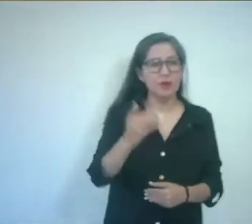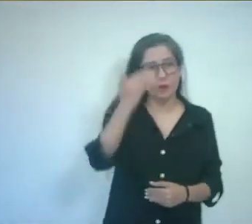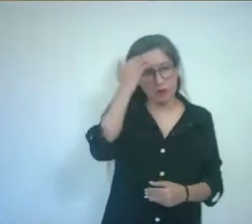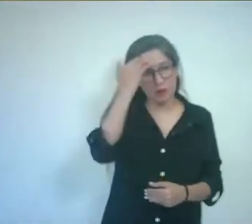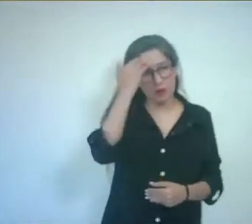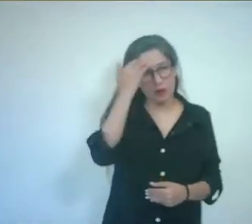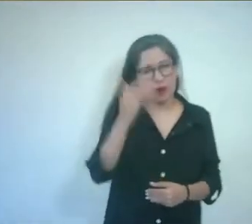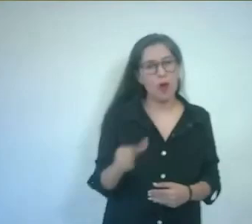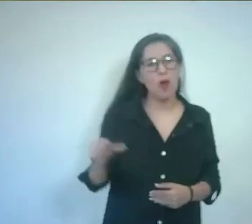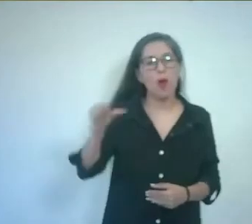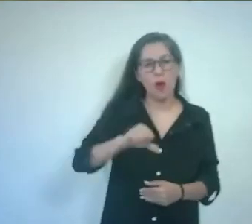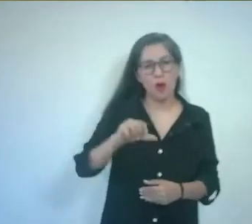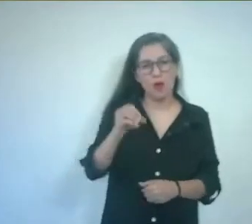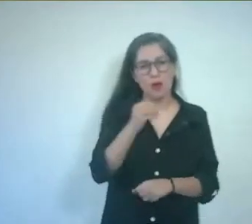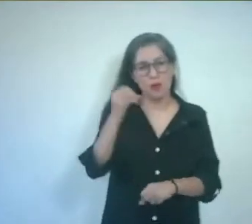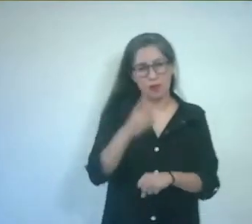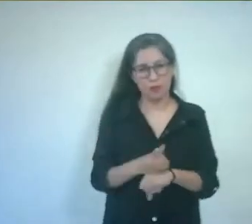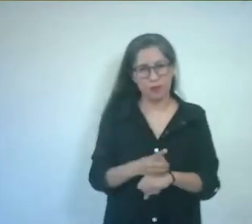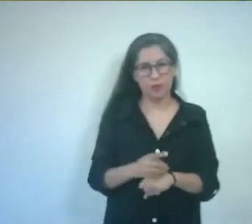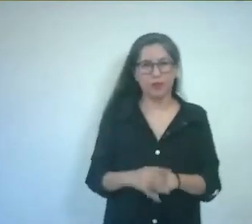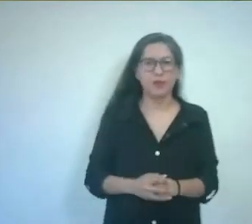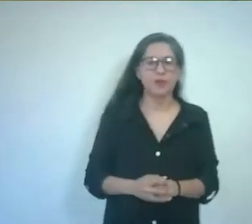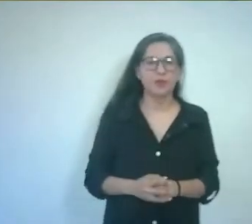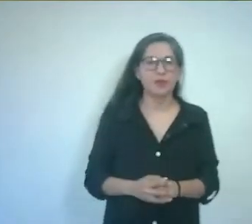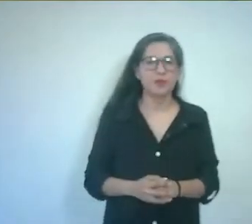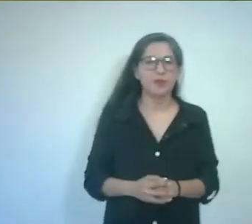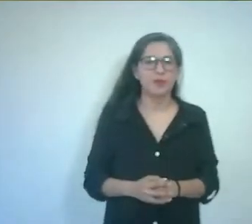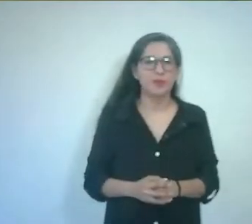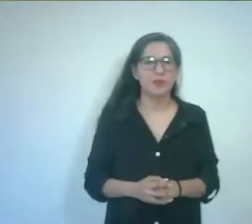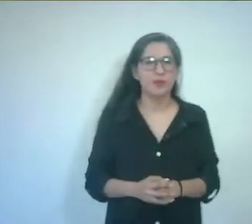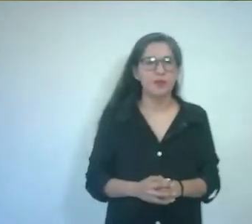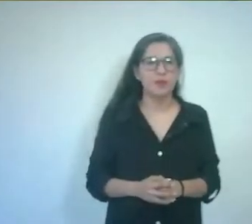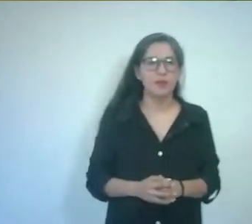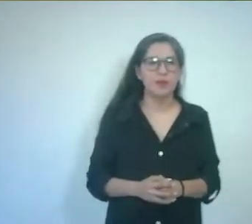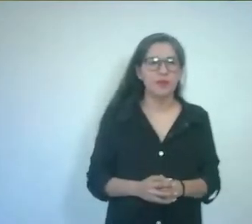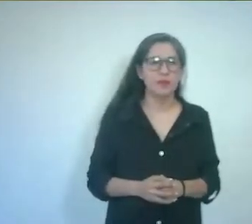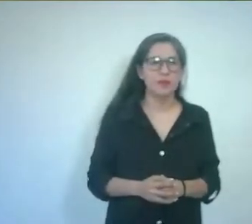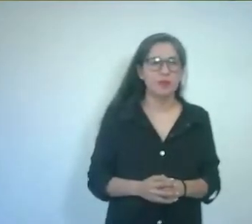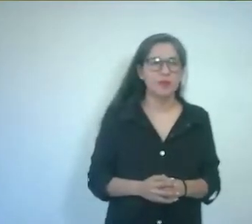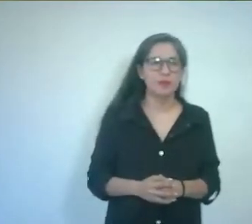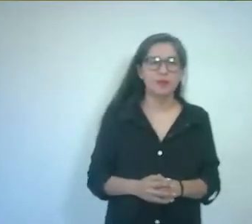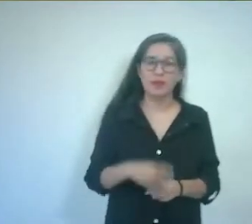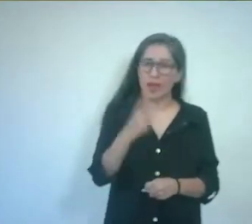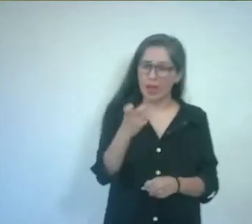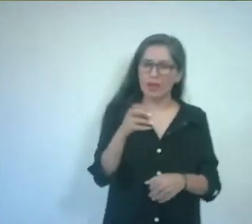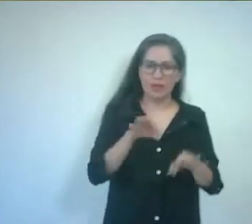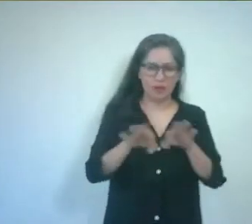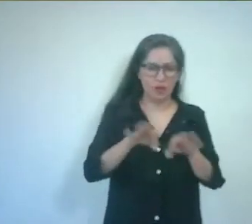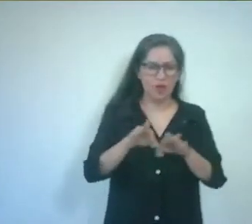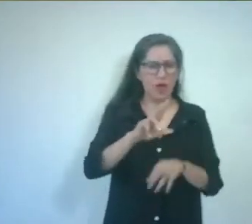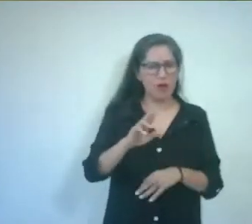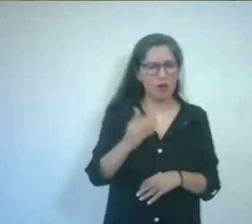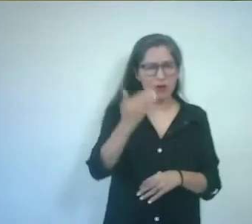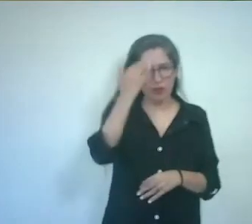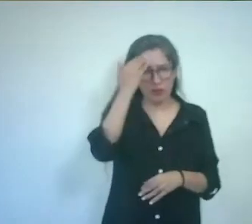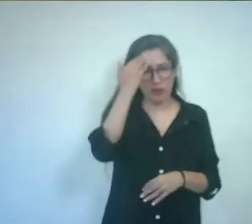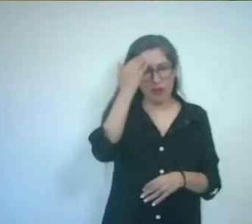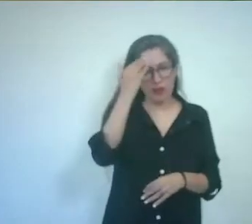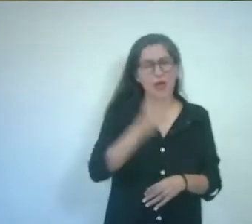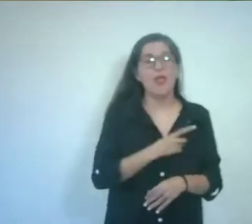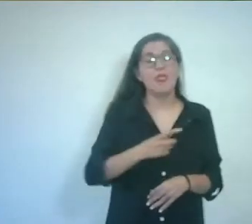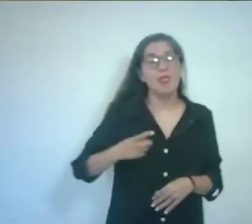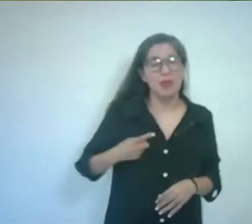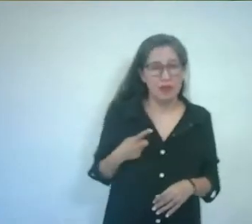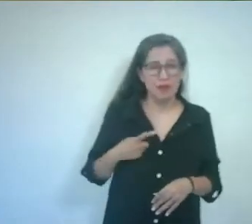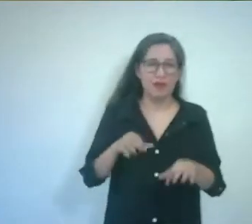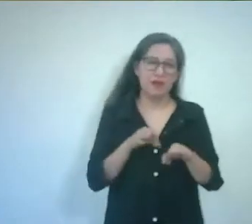hoy tenemos esa oportunidad. Más allá de un tiempo de mujeres, que eso es un trabajo reconocido, debe ser un